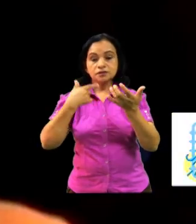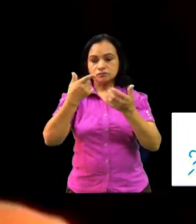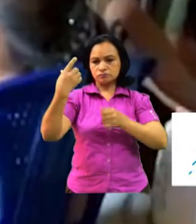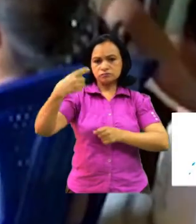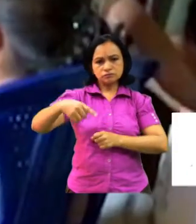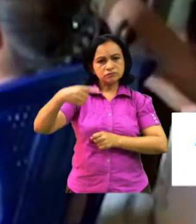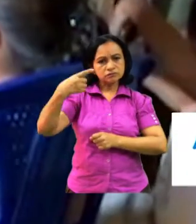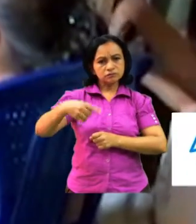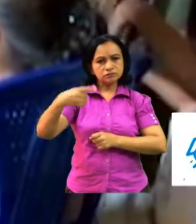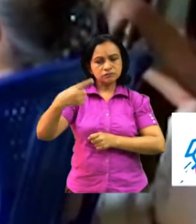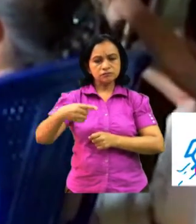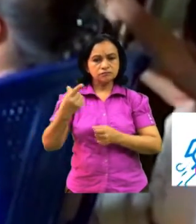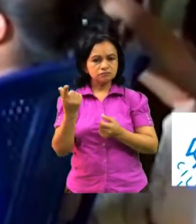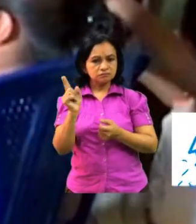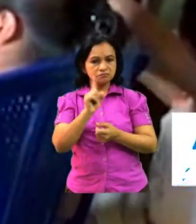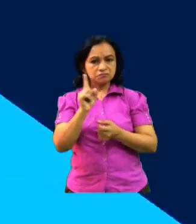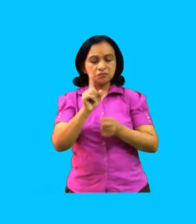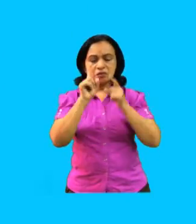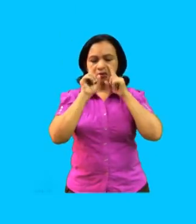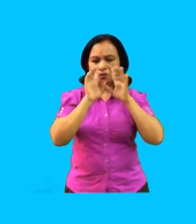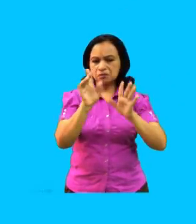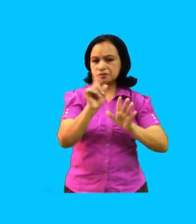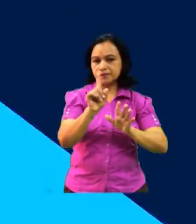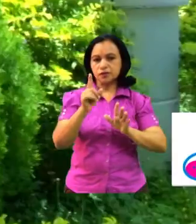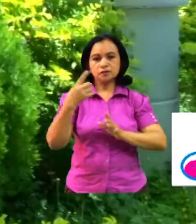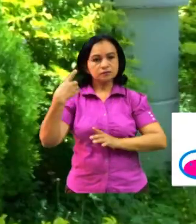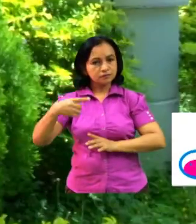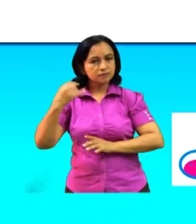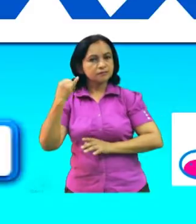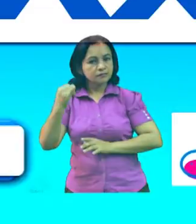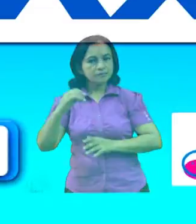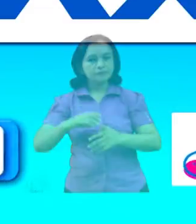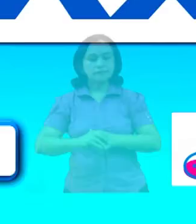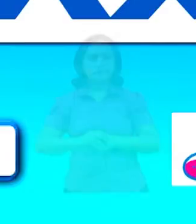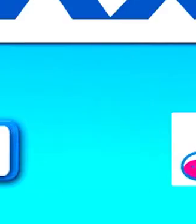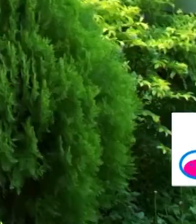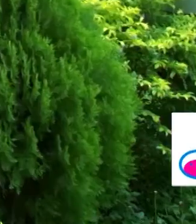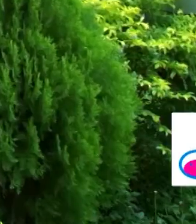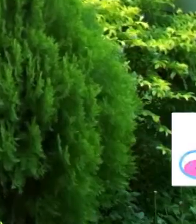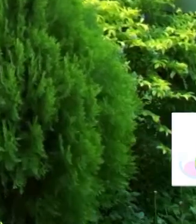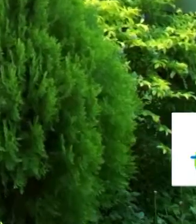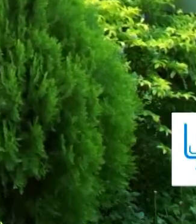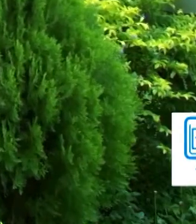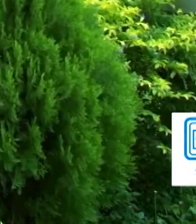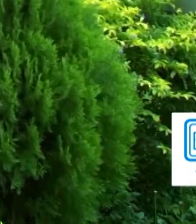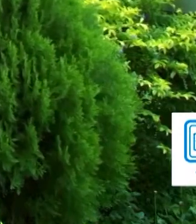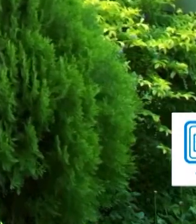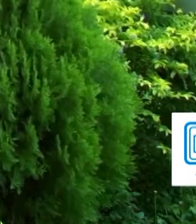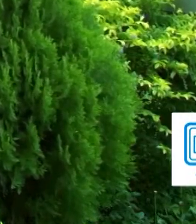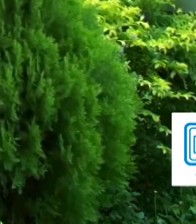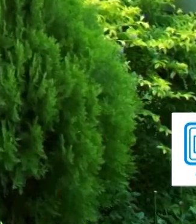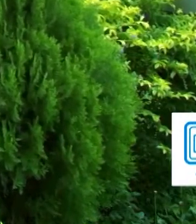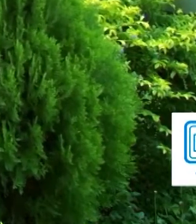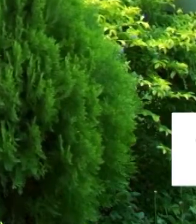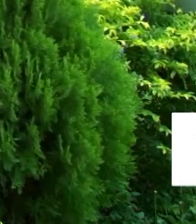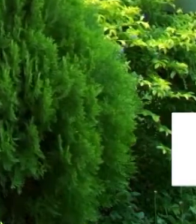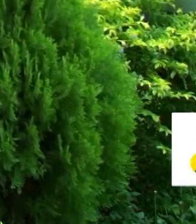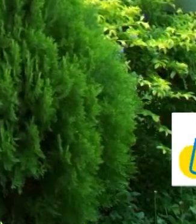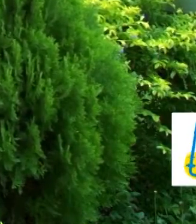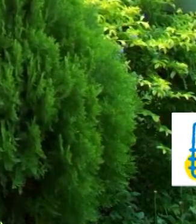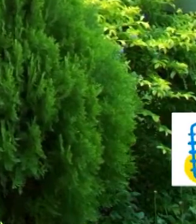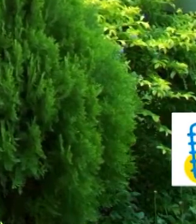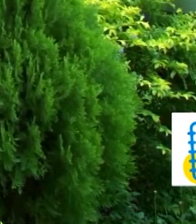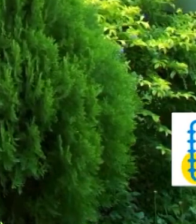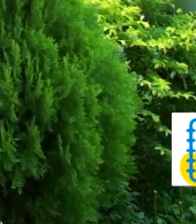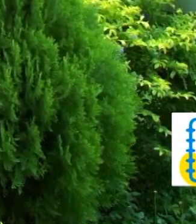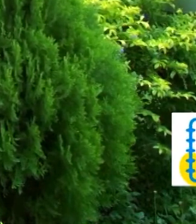de derechos y no objetos de protección. Conocer un poco de historia también con lo que es la lengua de señas,